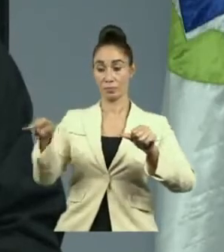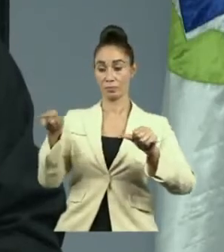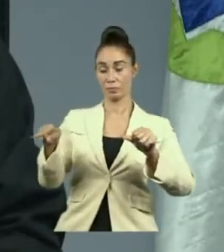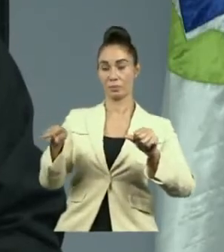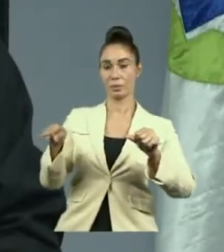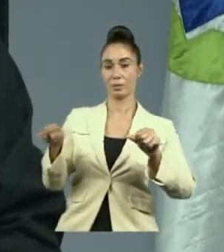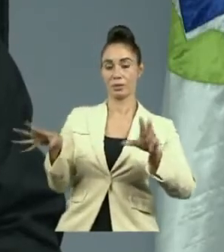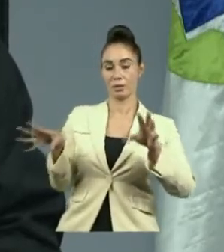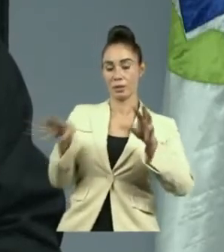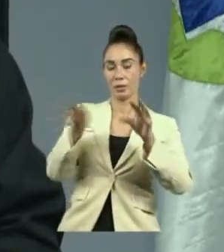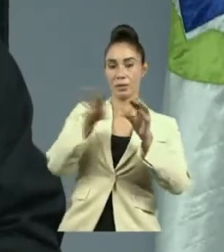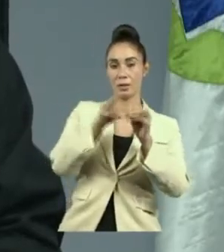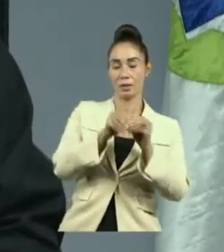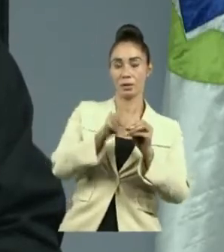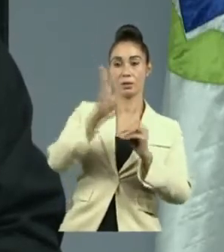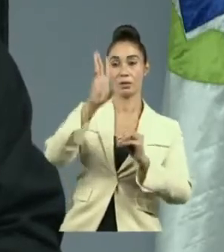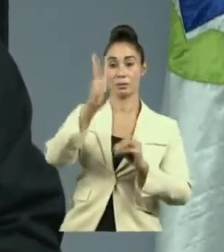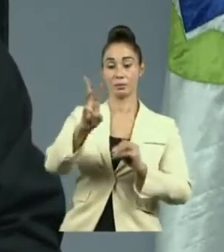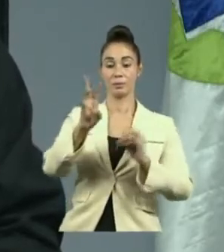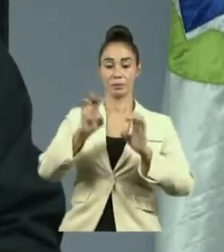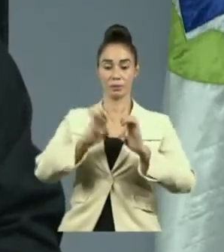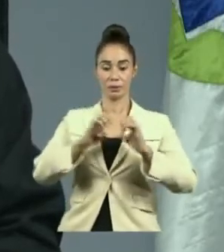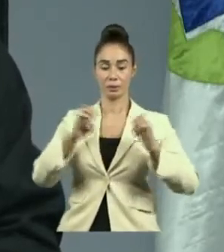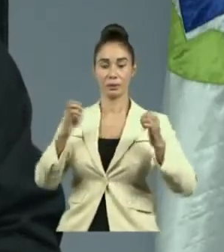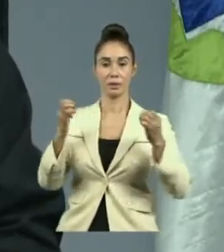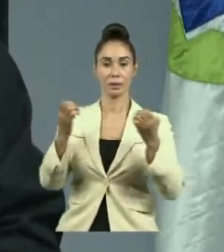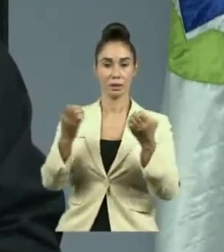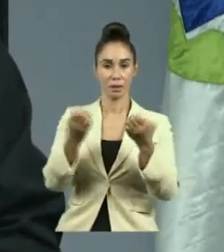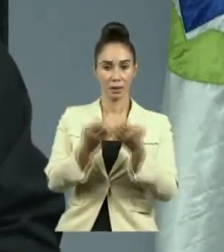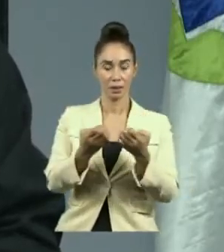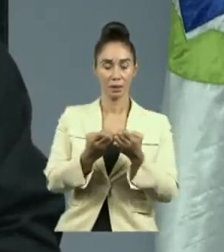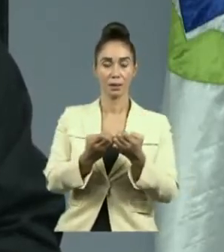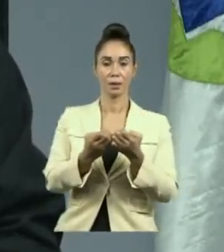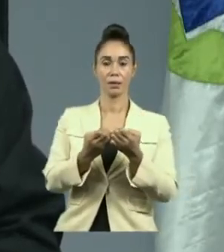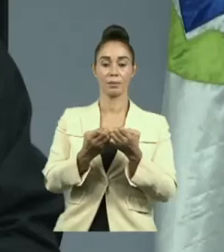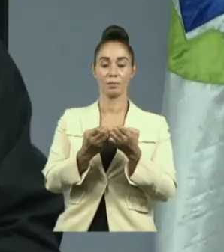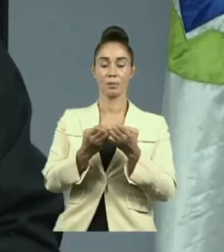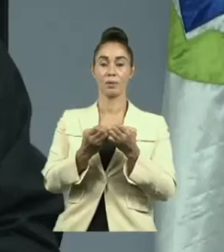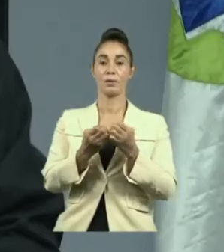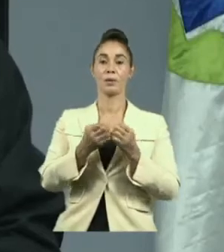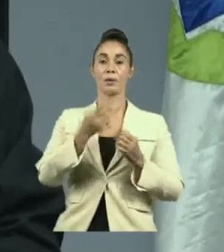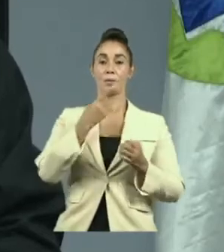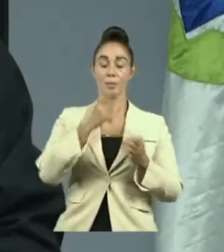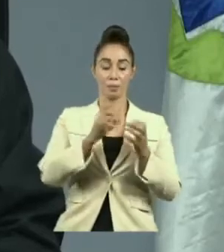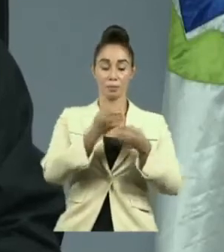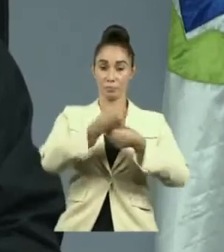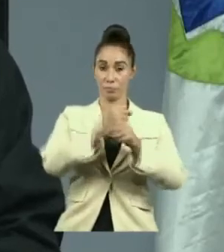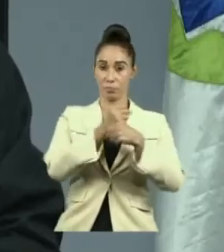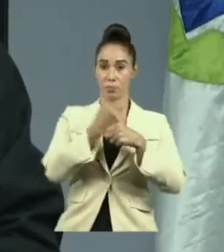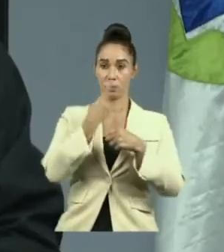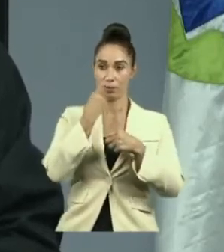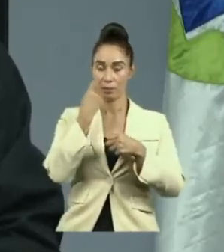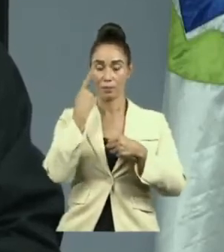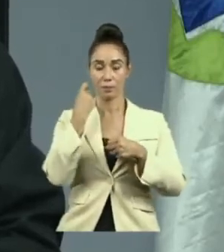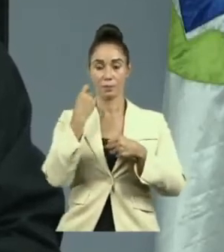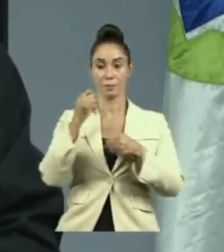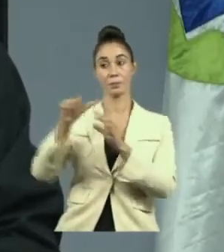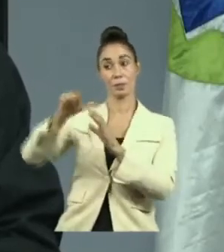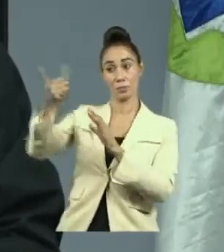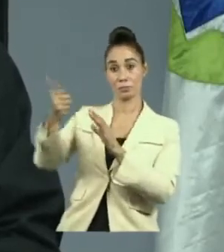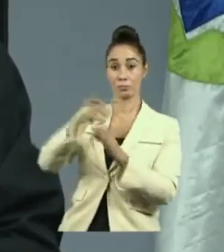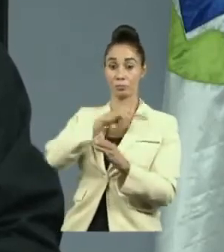entonces de seis equipos de gran capacidad a parte de los privados como son